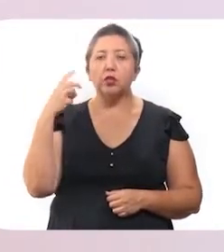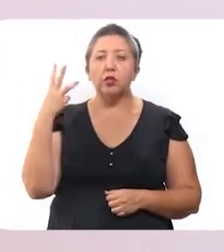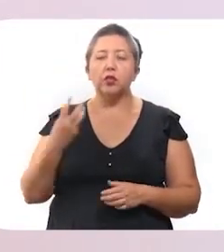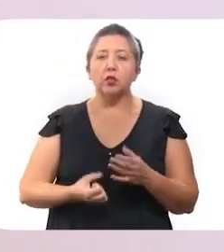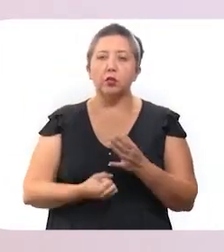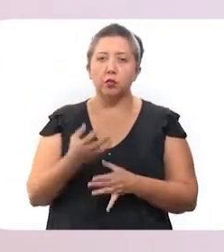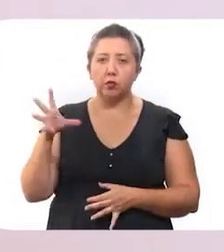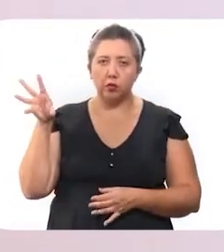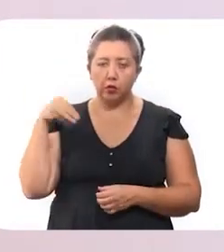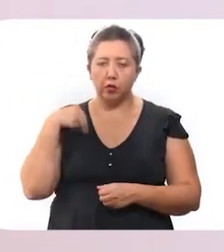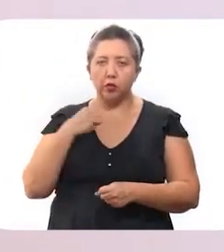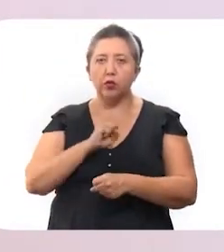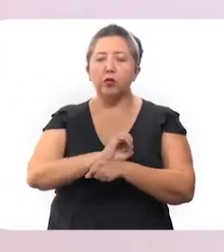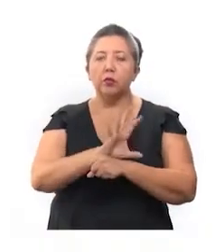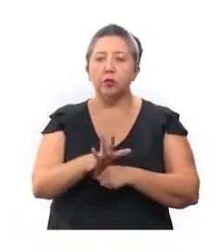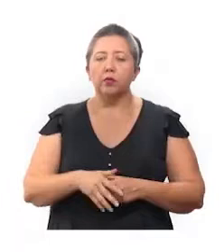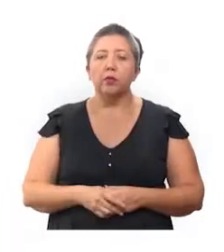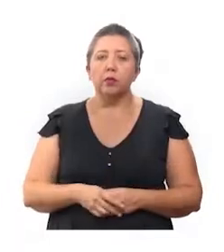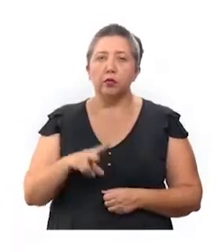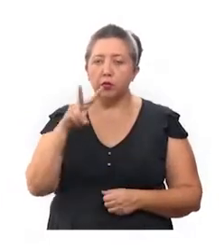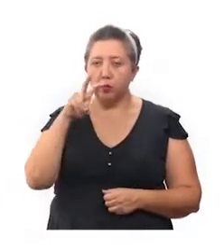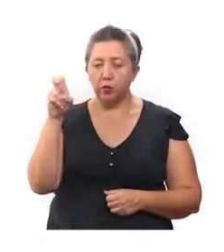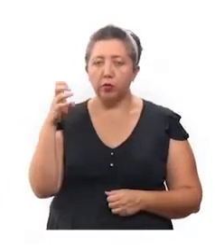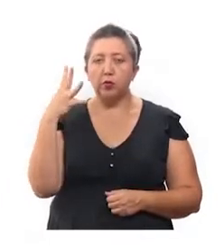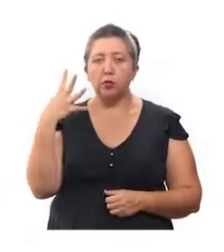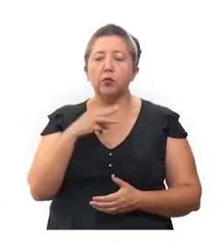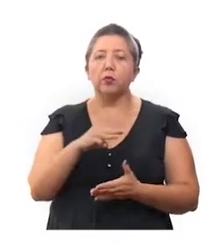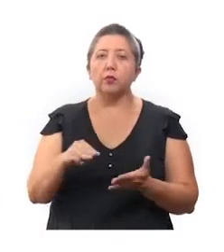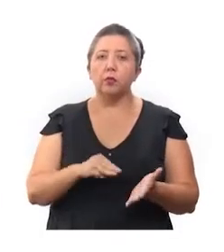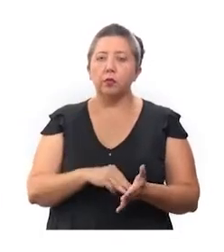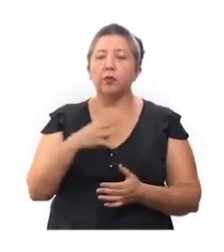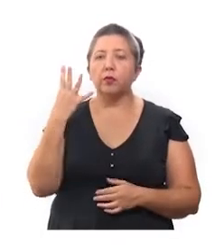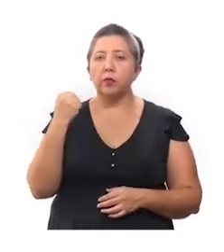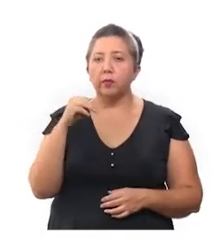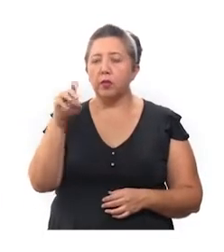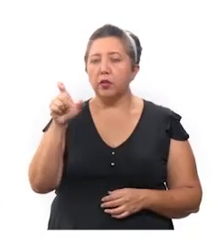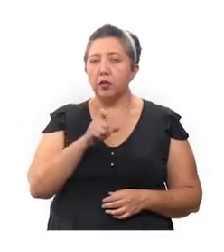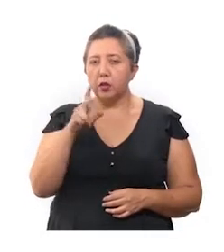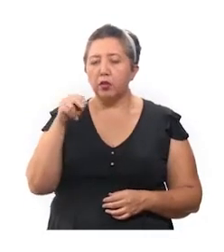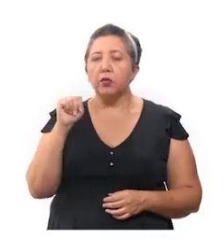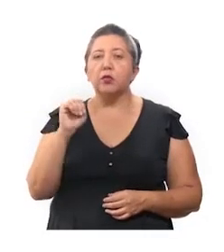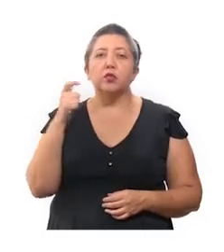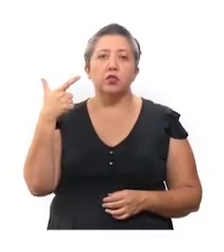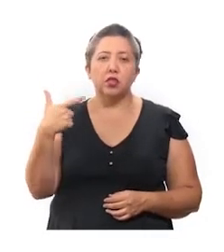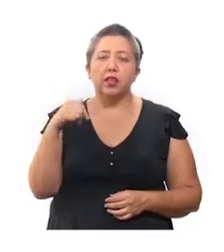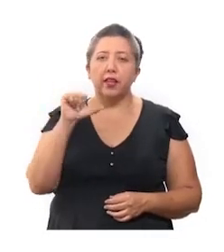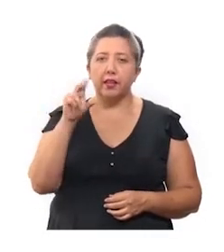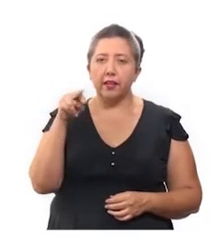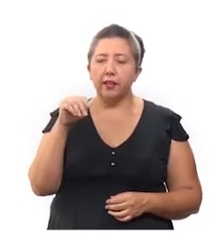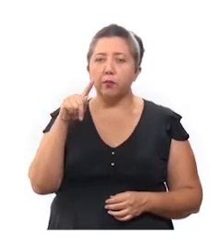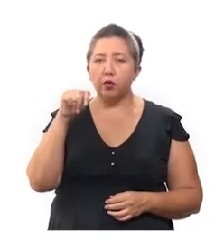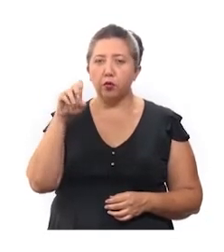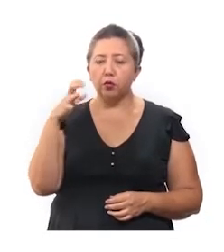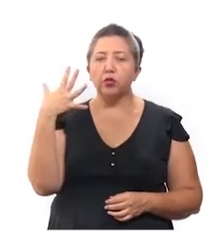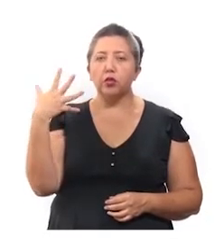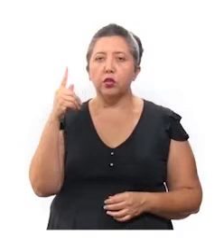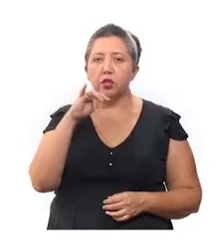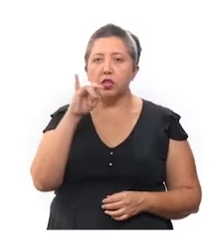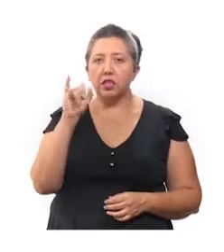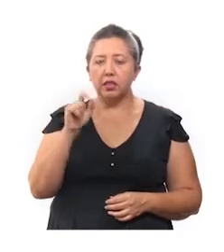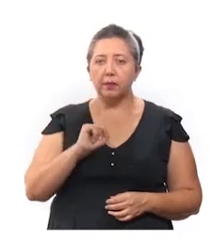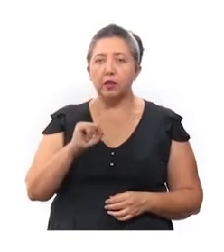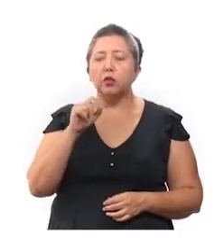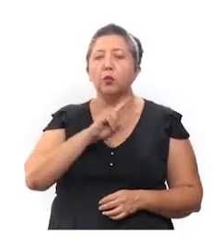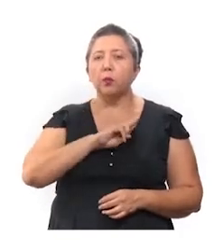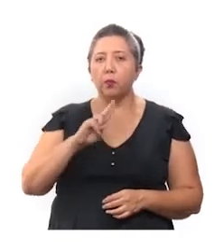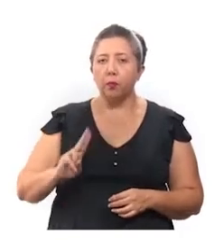273 nuevos contagios de coronavirus, 204 en Mérida, 9 en Maxcanú, 7 en Acanqué y Motul, 5 en Tizimín y Humán,